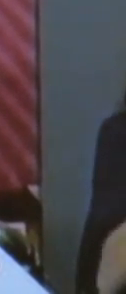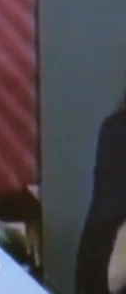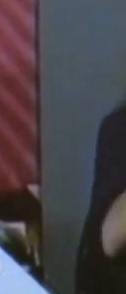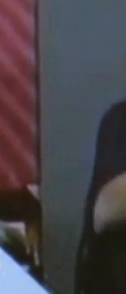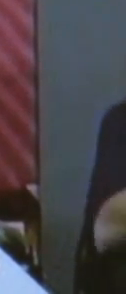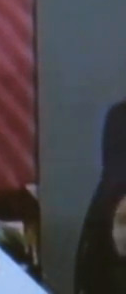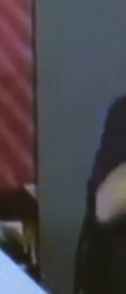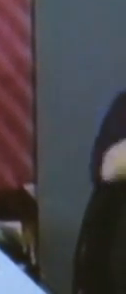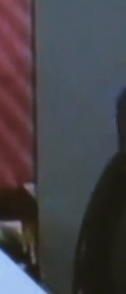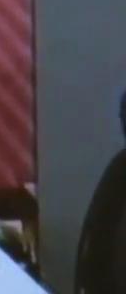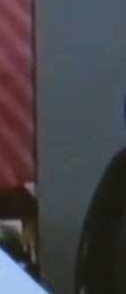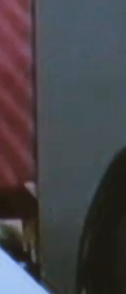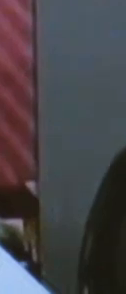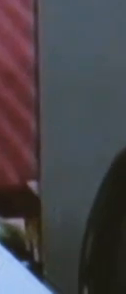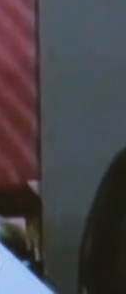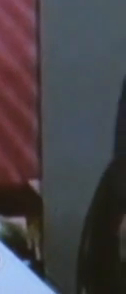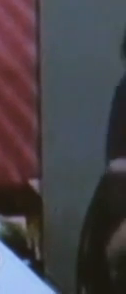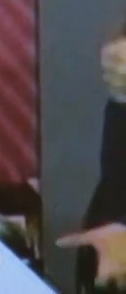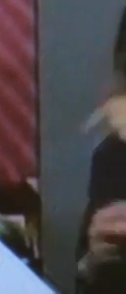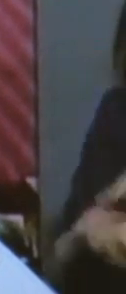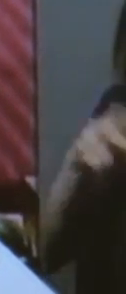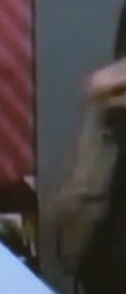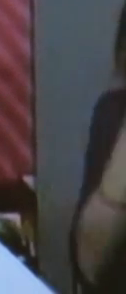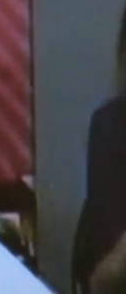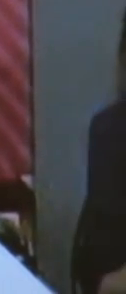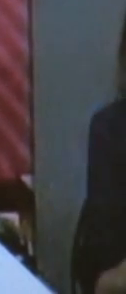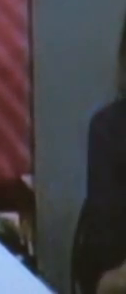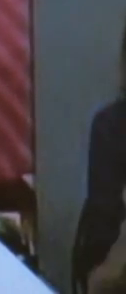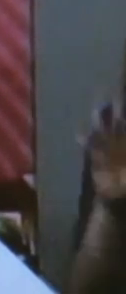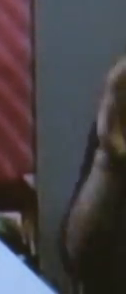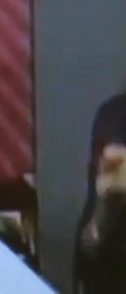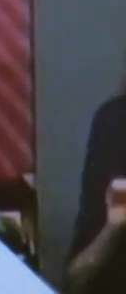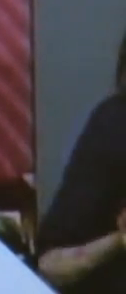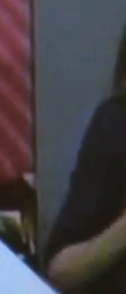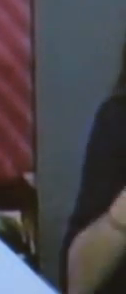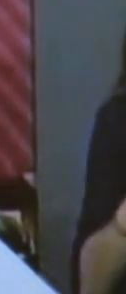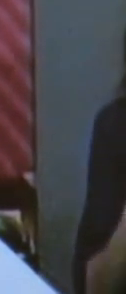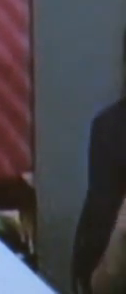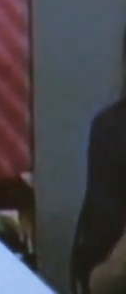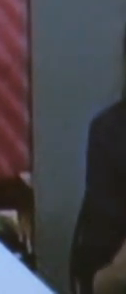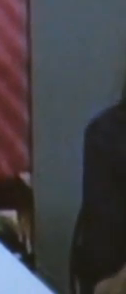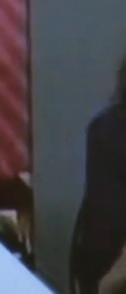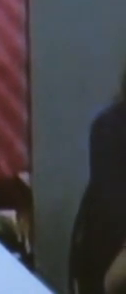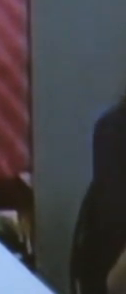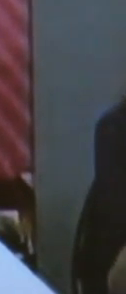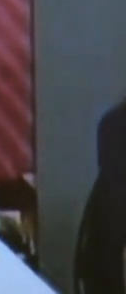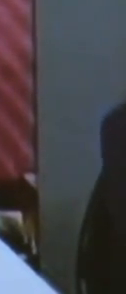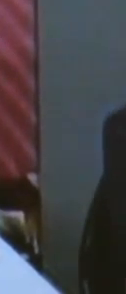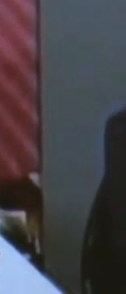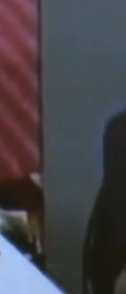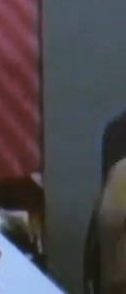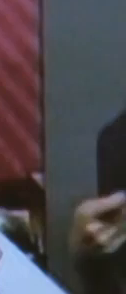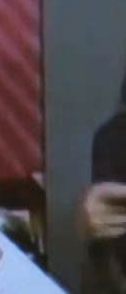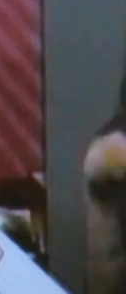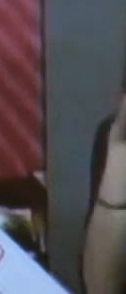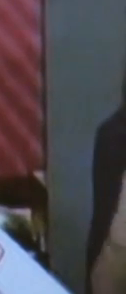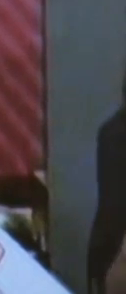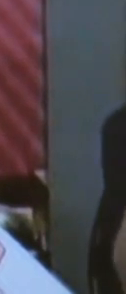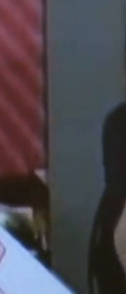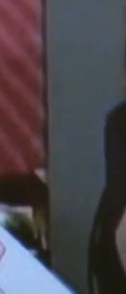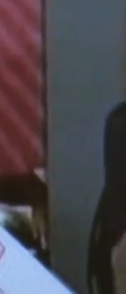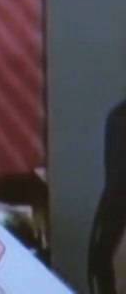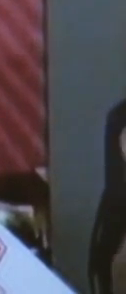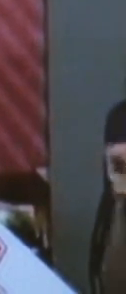925 mil millones de pesos que componen el presupuesto total de JUNAEB, el 60% se destine al programa de alimentación